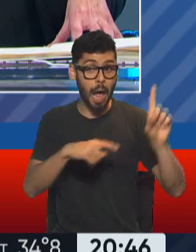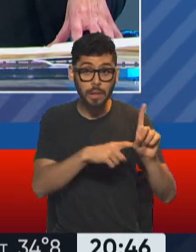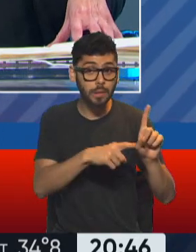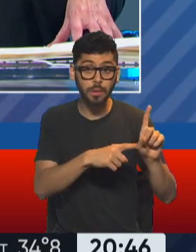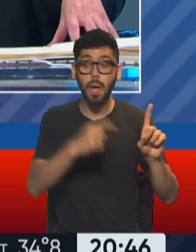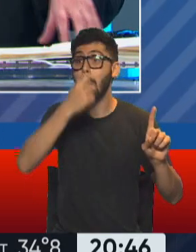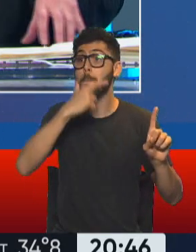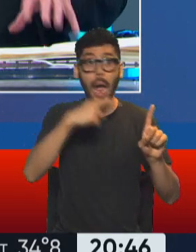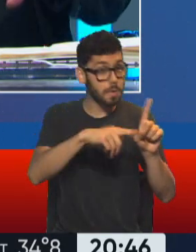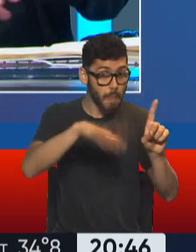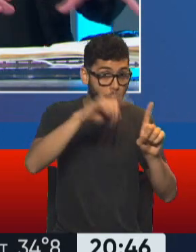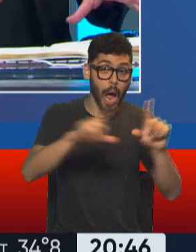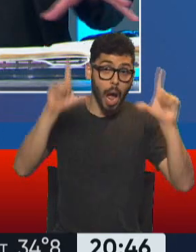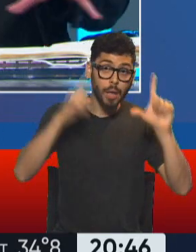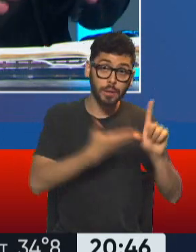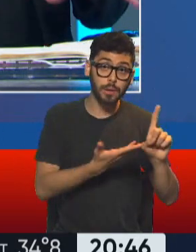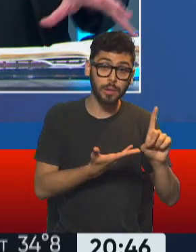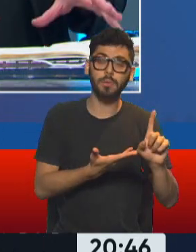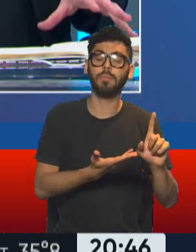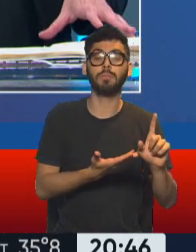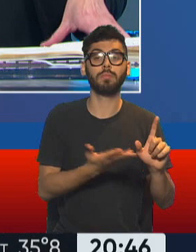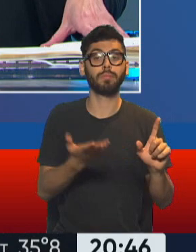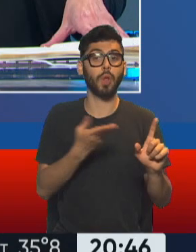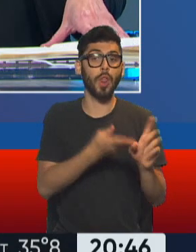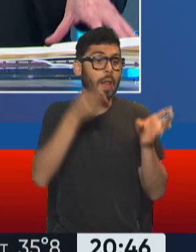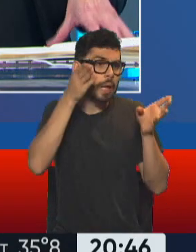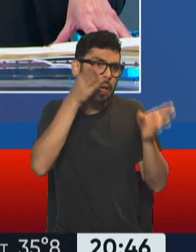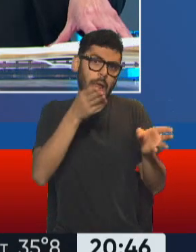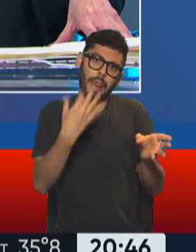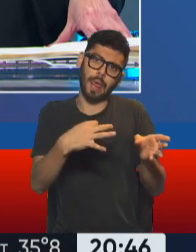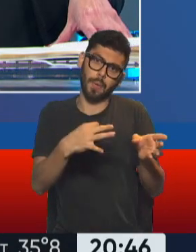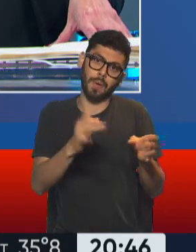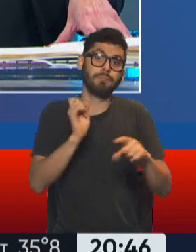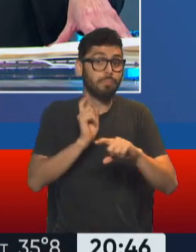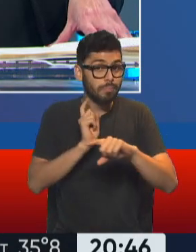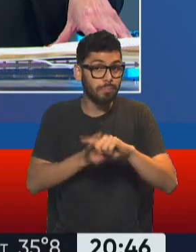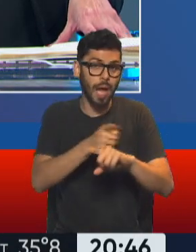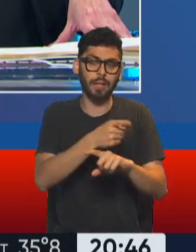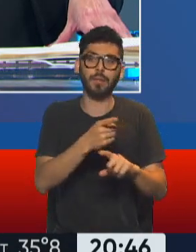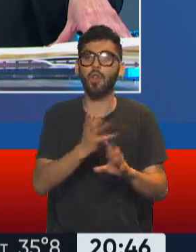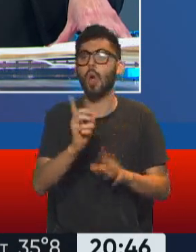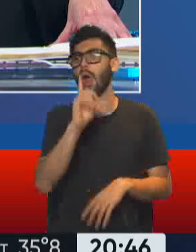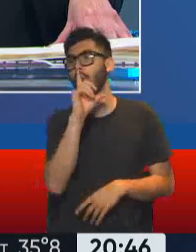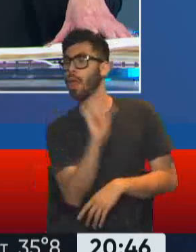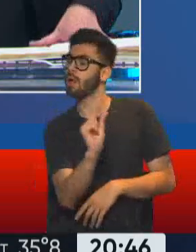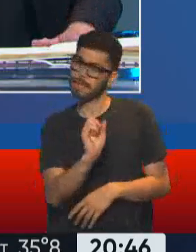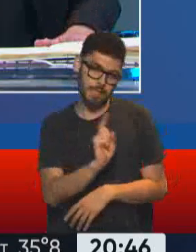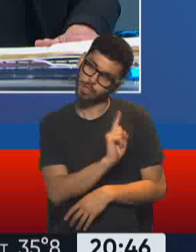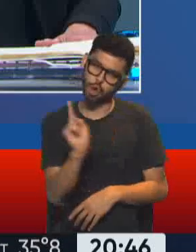y entonces hay que mirar este fenómeno con atención y no hay que subestimarlo en absoluto